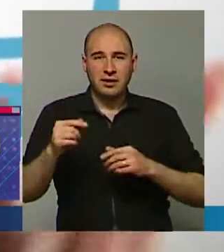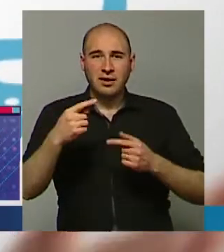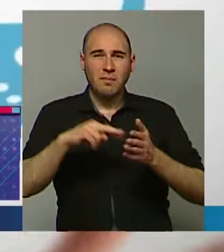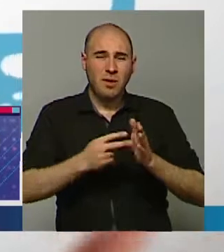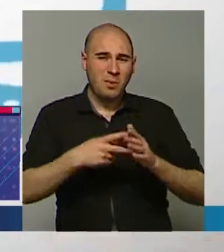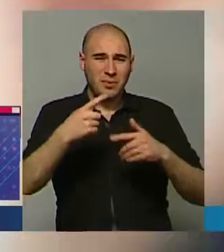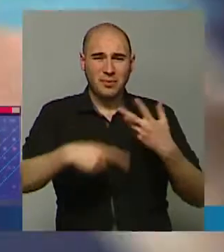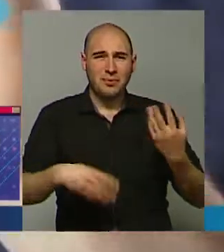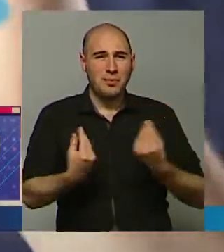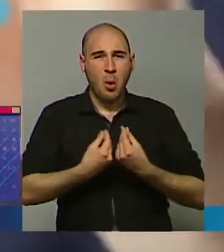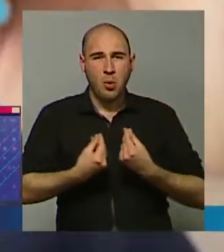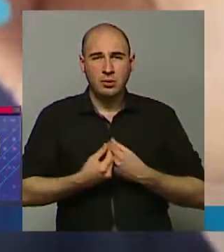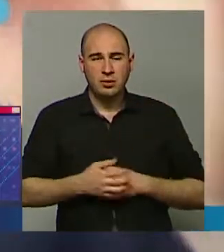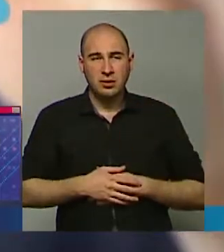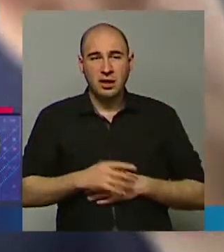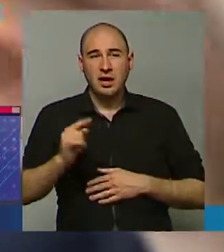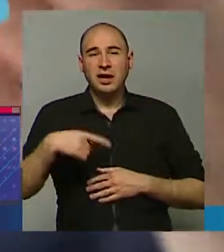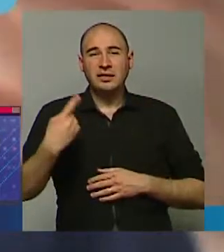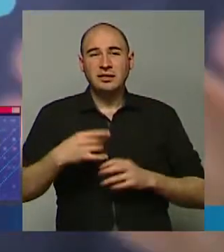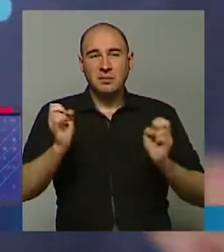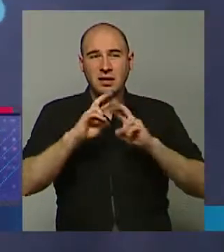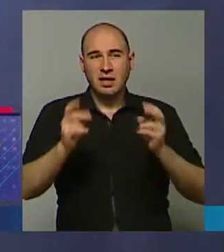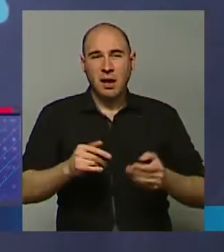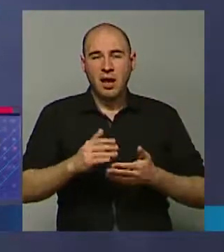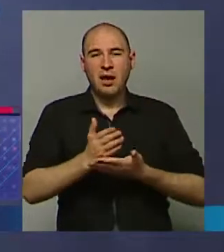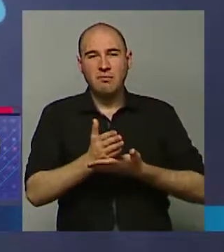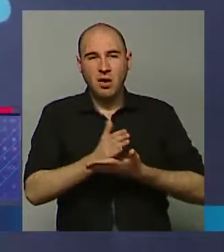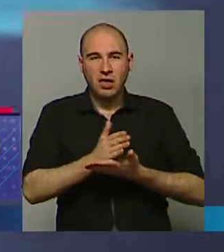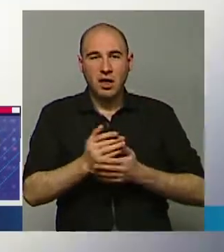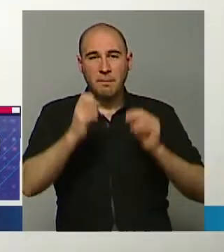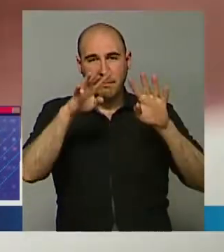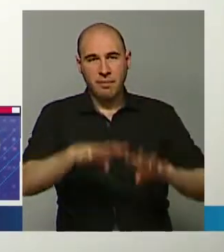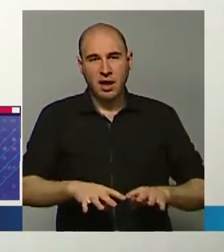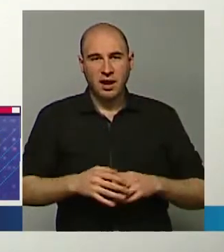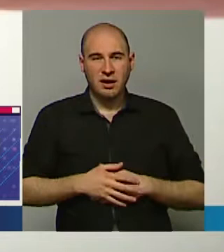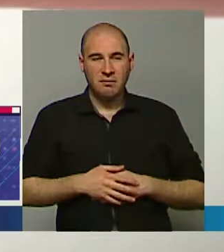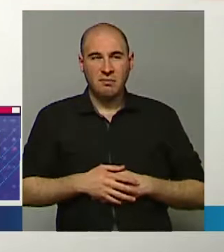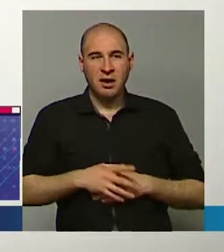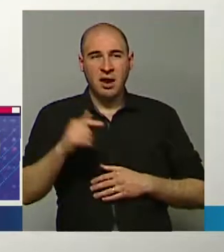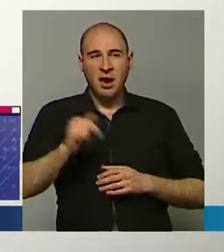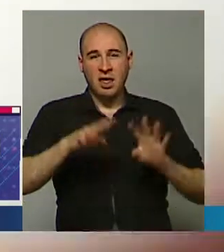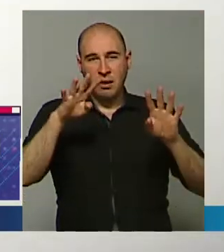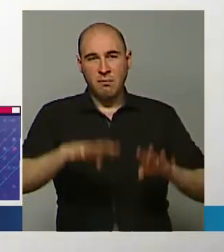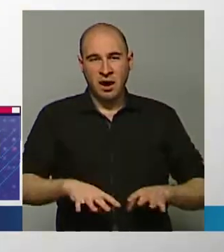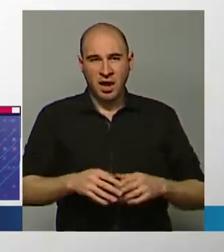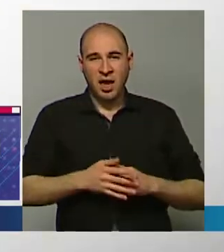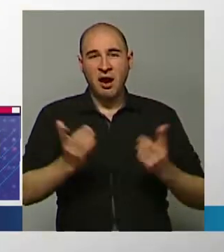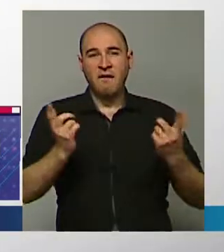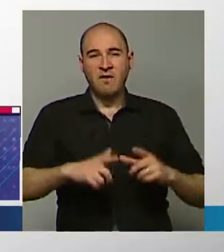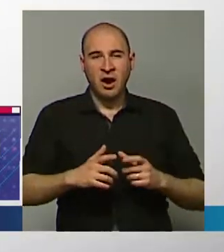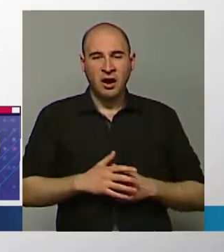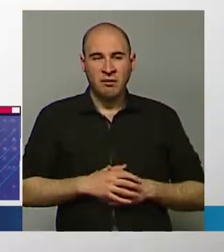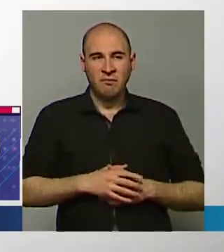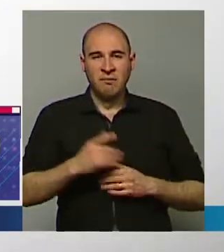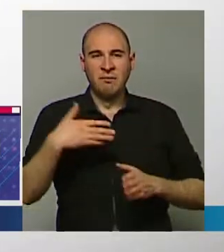de cuestiones. O sea, siempre va al tema de la moderación. El sitio, digamos, está montado en un sitio, en definitiva. Es un foro, digamos,